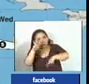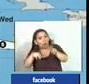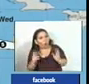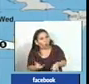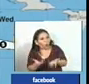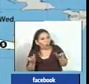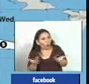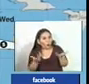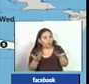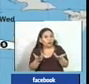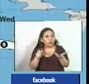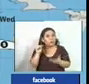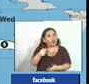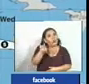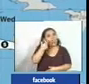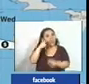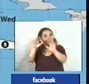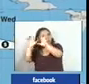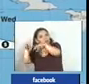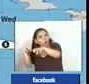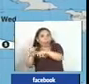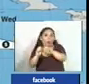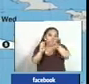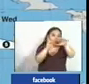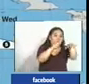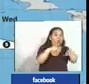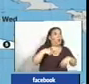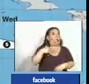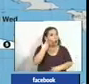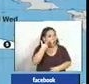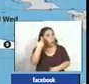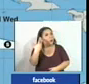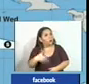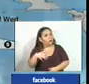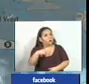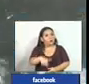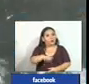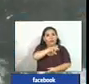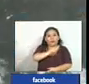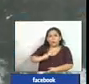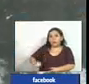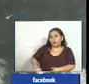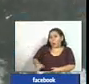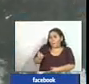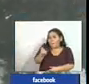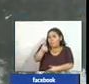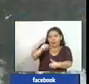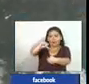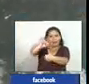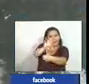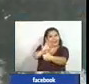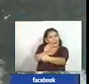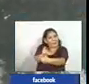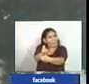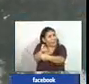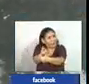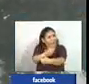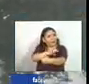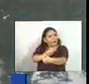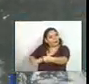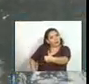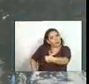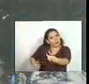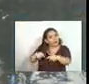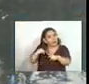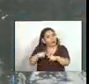el desarrollo de este sistema, ya que su ubicación es delicada para nosotros. Está bastante cerca del territorio, pero las condiciones que se